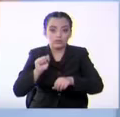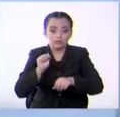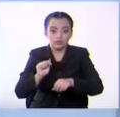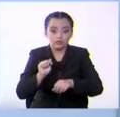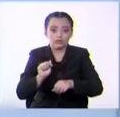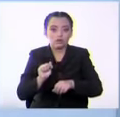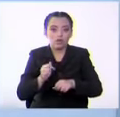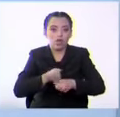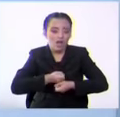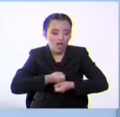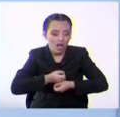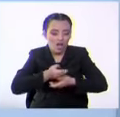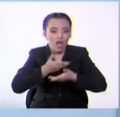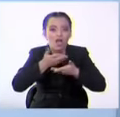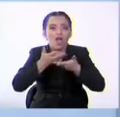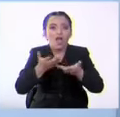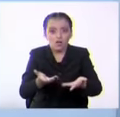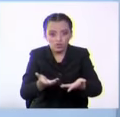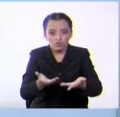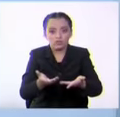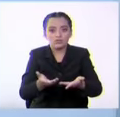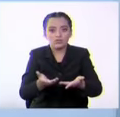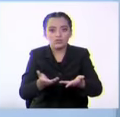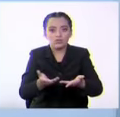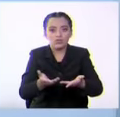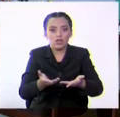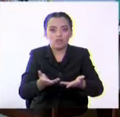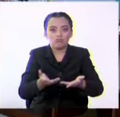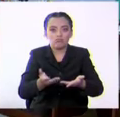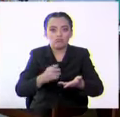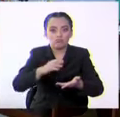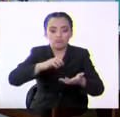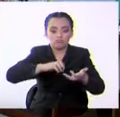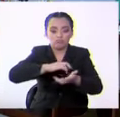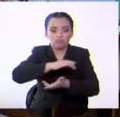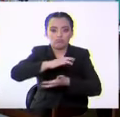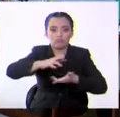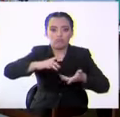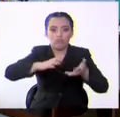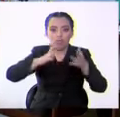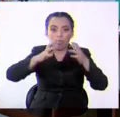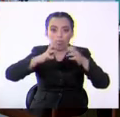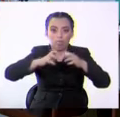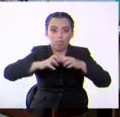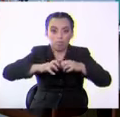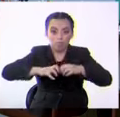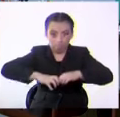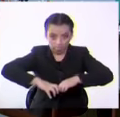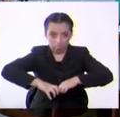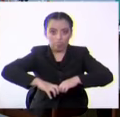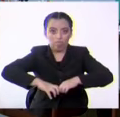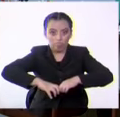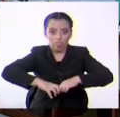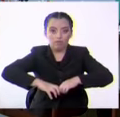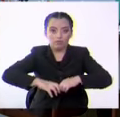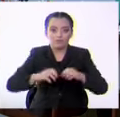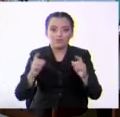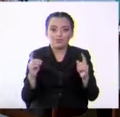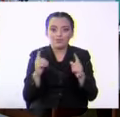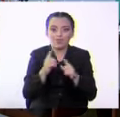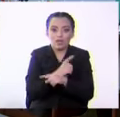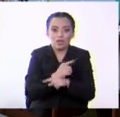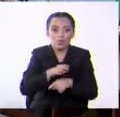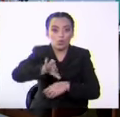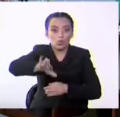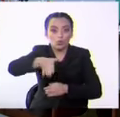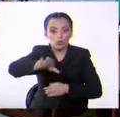de que los ecosistemas se fragmenten o se pierdan. Y al hacer este cambio en el uso del suelo, de